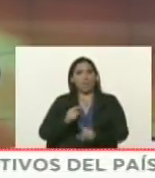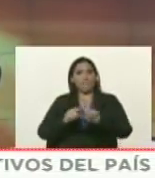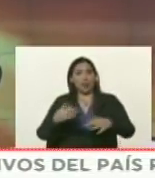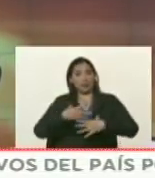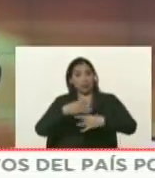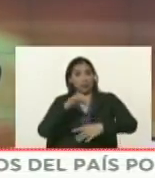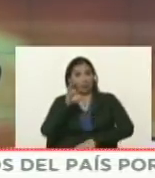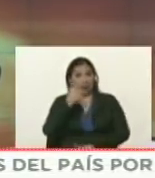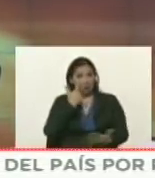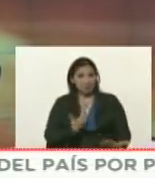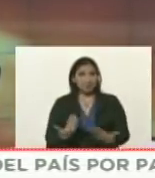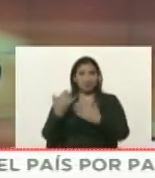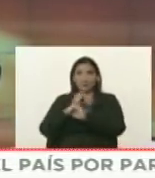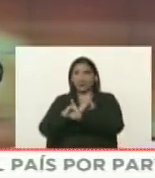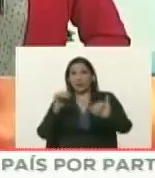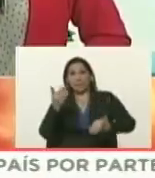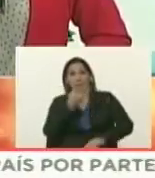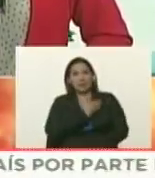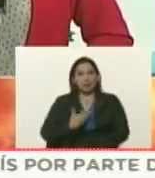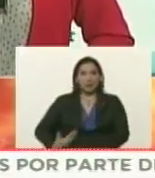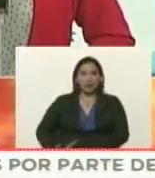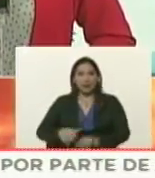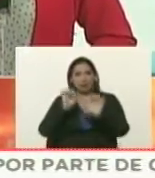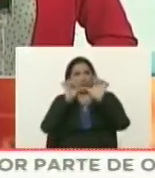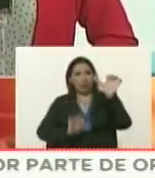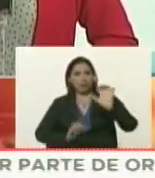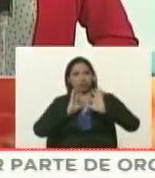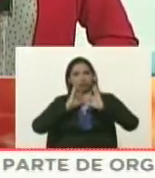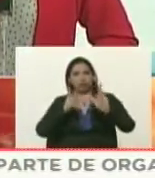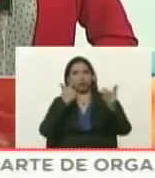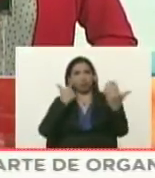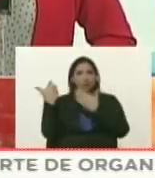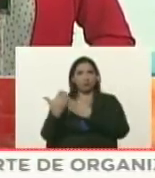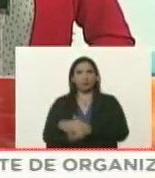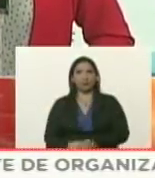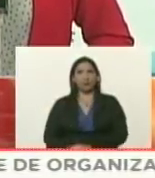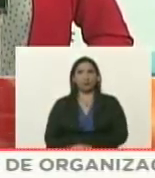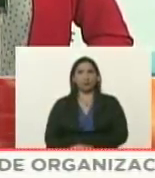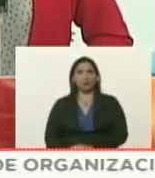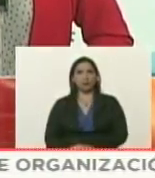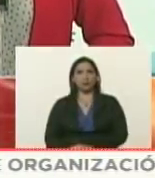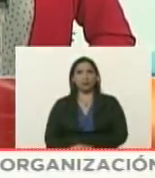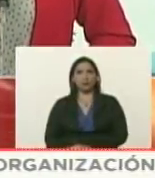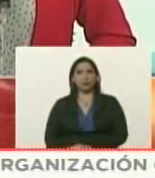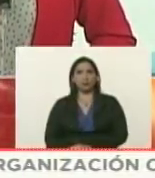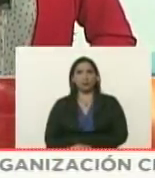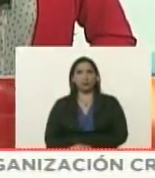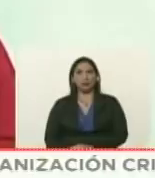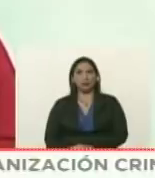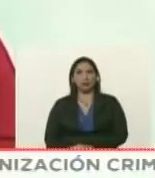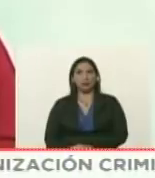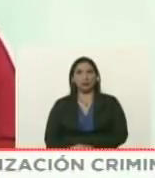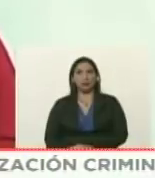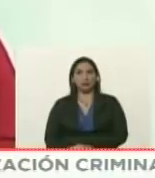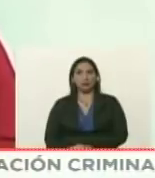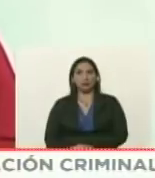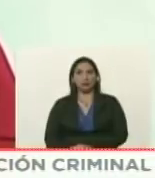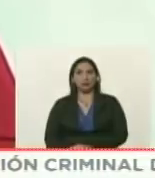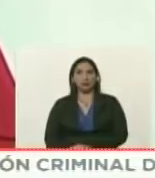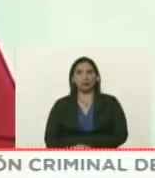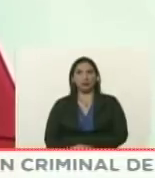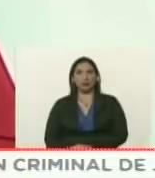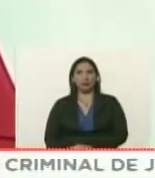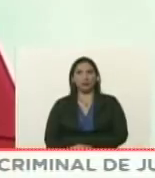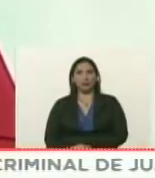país. Graya Casera se encuentra en la vicepresidencia con los detalles. Adelante, Graya. El interés del país. Graya Casera se encuentra en la vicepresidencia.